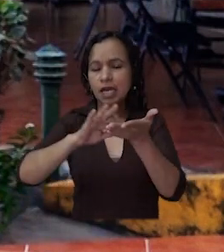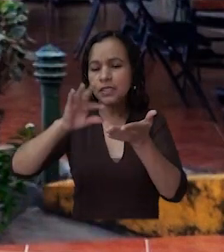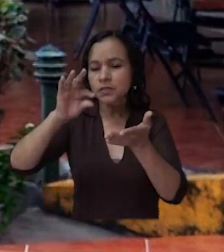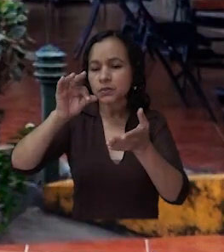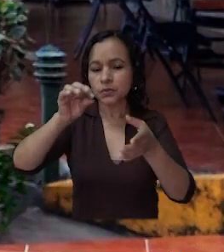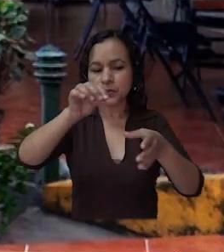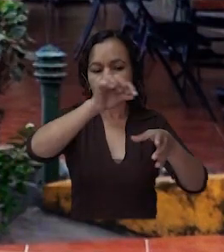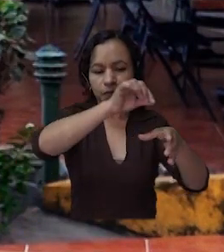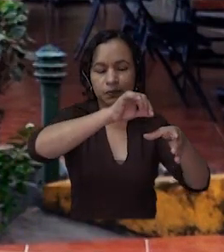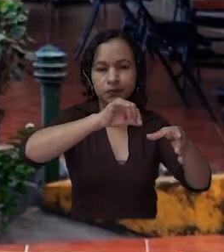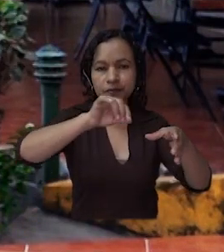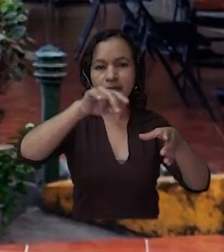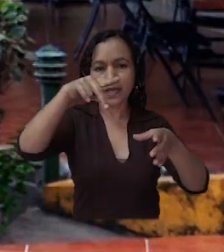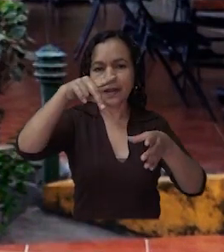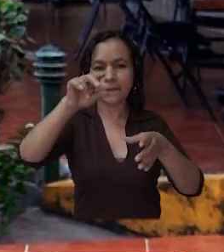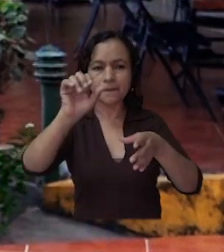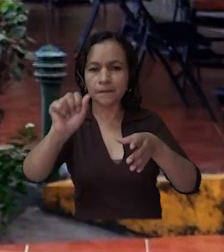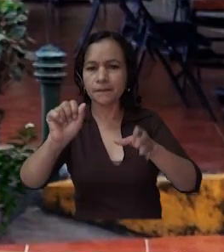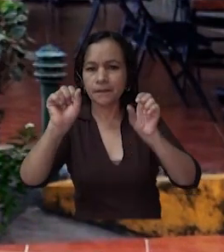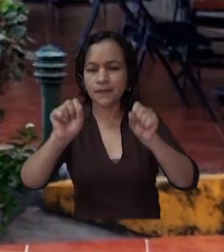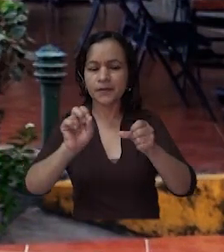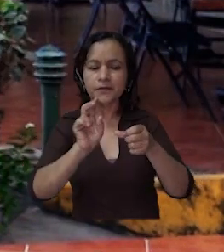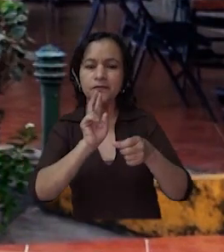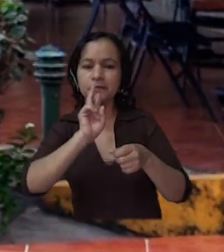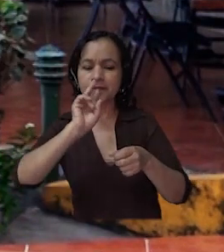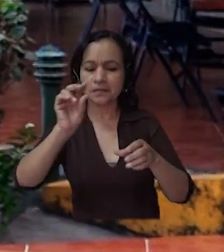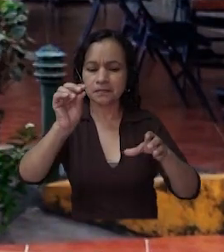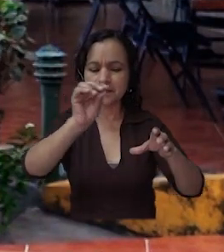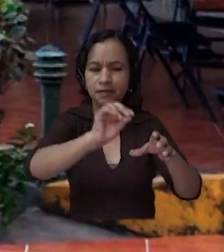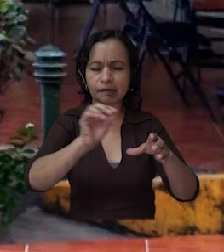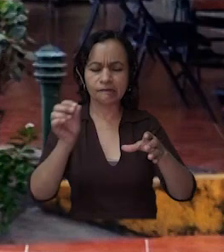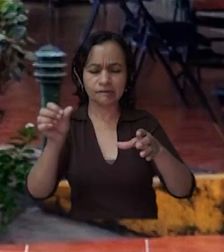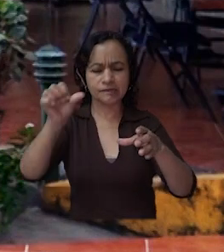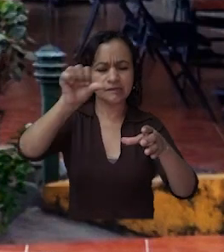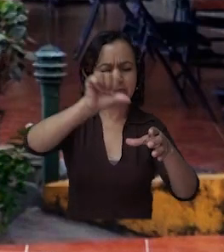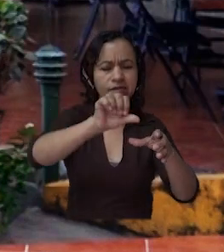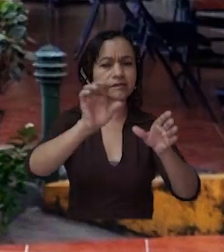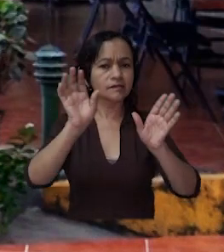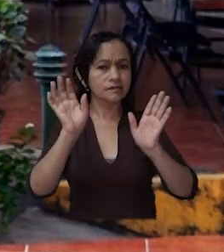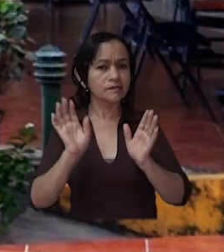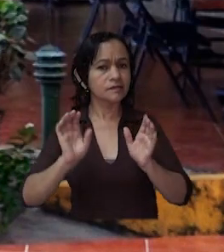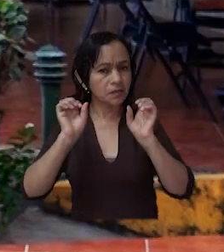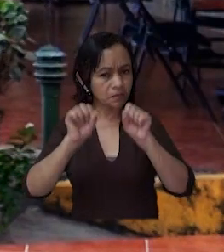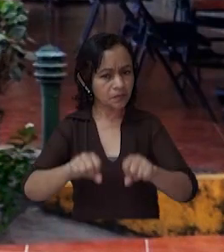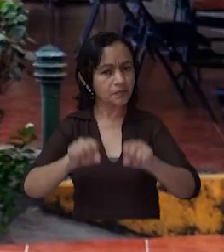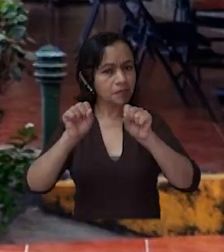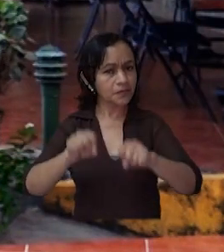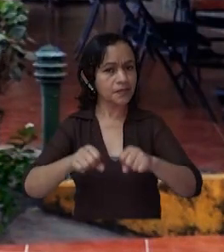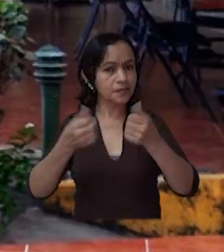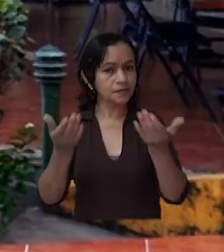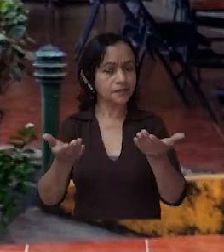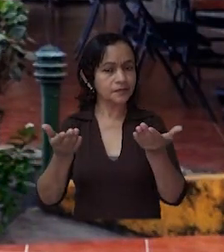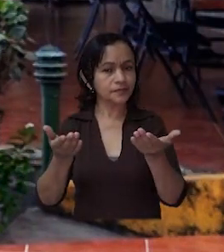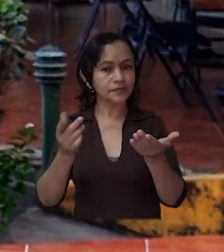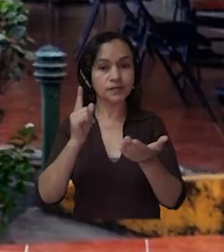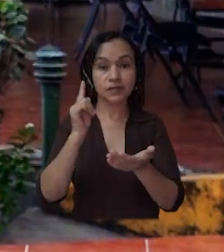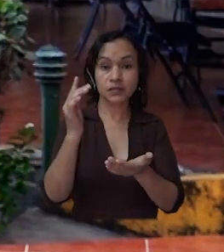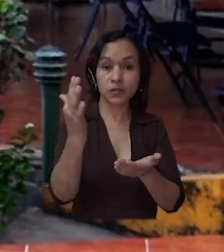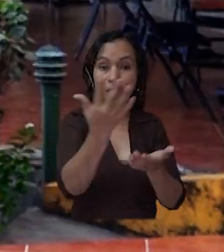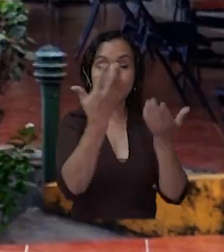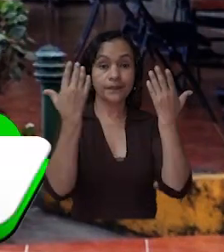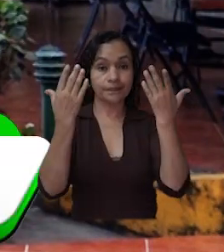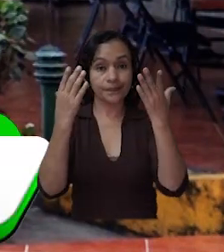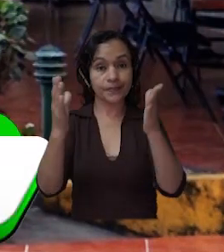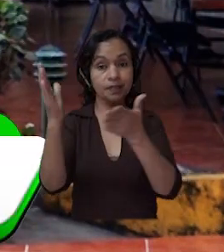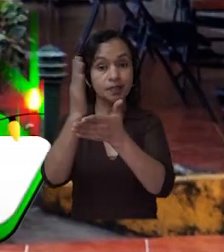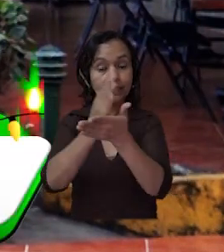el dulcete que le da la pasa, un poquito de vinagre, el agrio que le da la aceituna. Entonces, yo creo que sobre todas las cosas